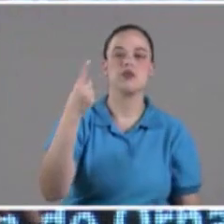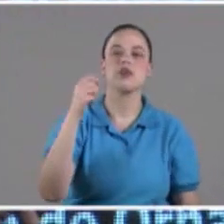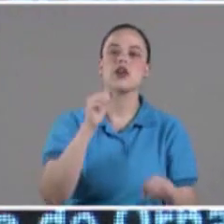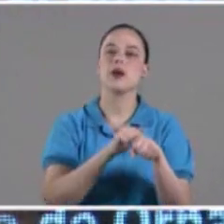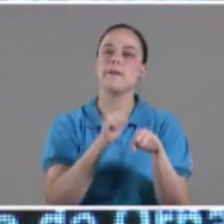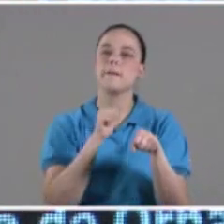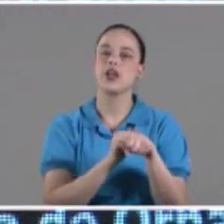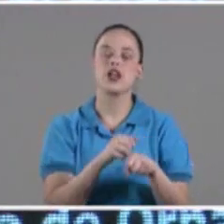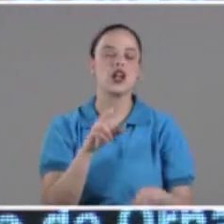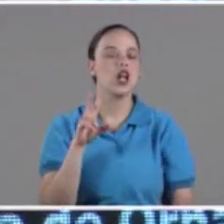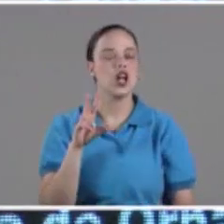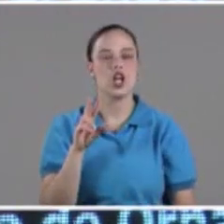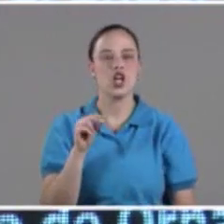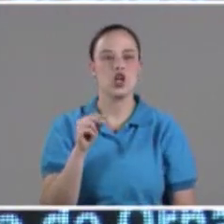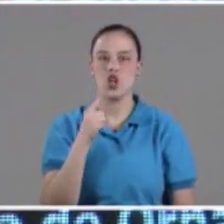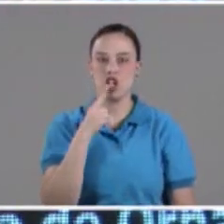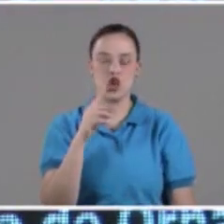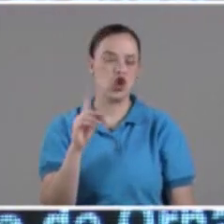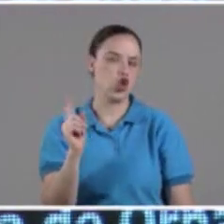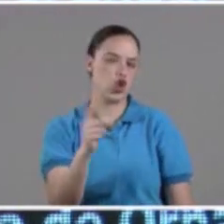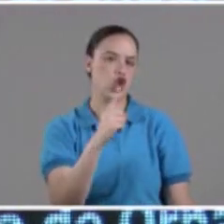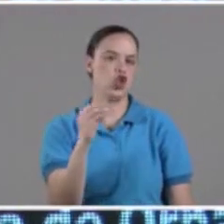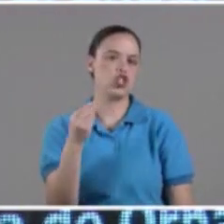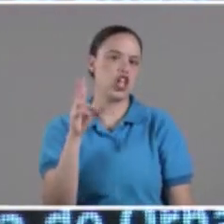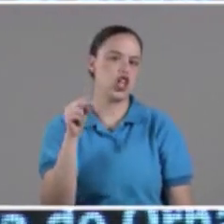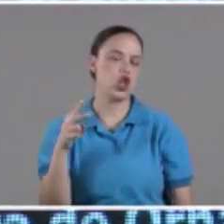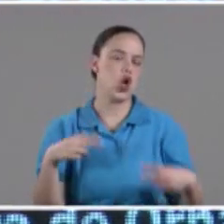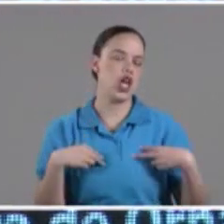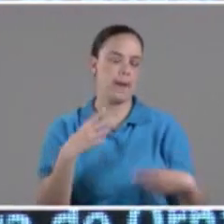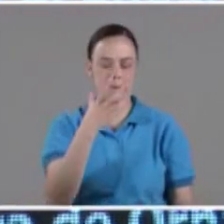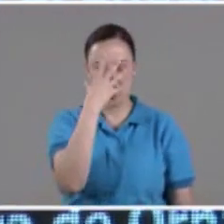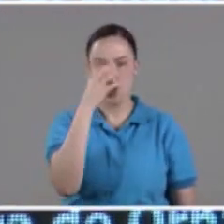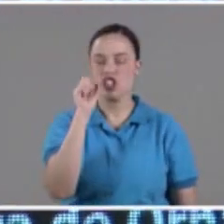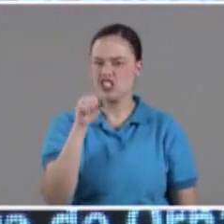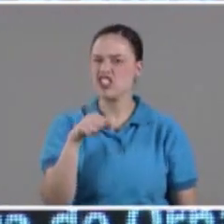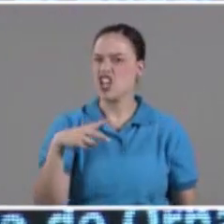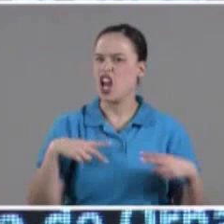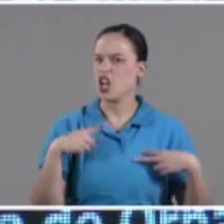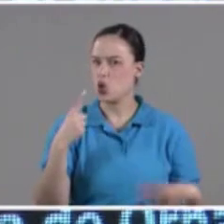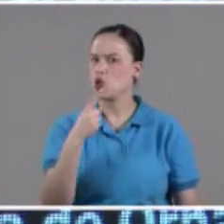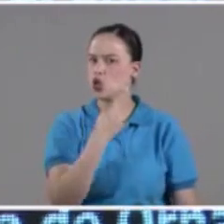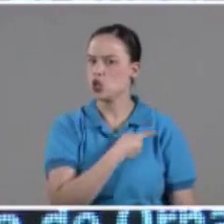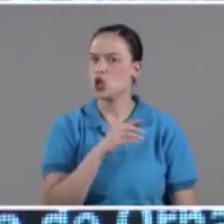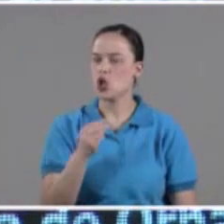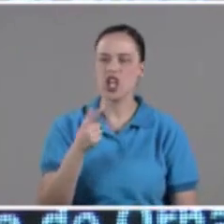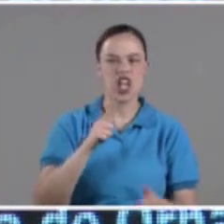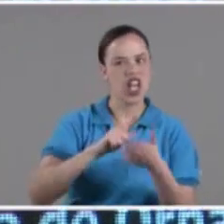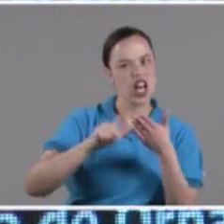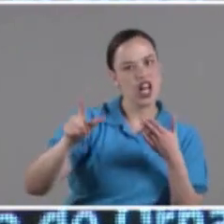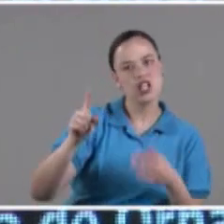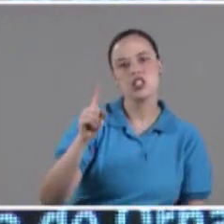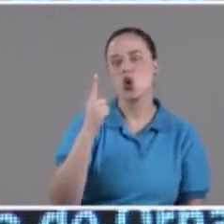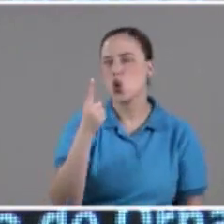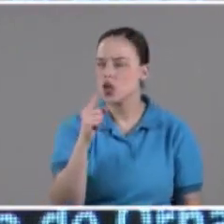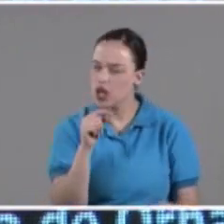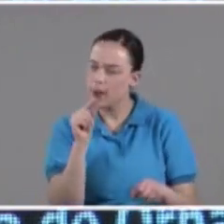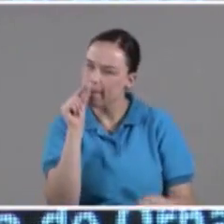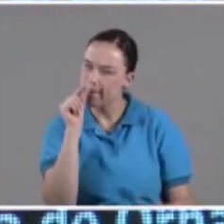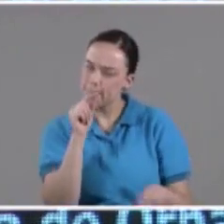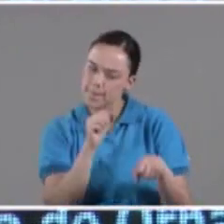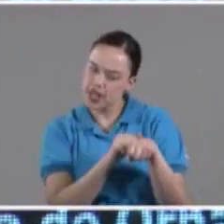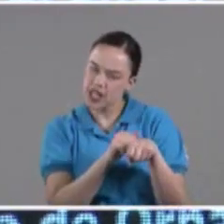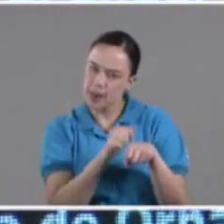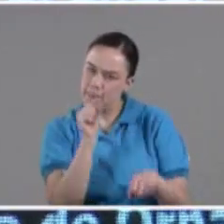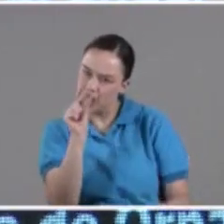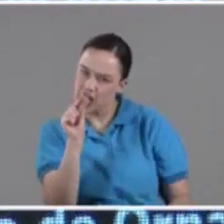no dijo todos los que no eran pecado apedreenla dijo si hay uno solo que Lance una piedrecita de este tamaño